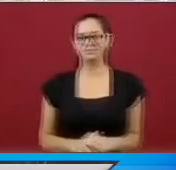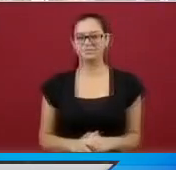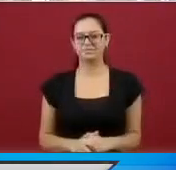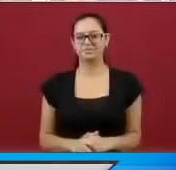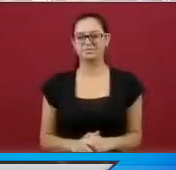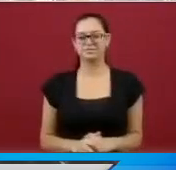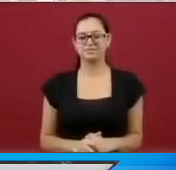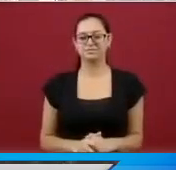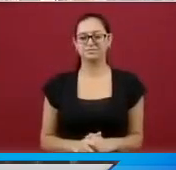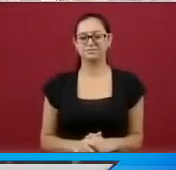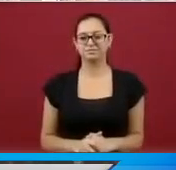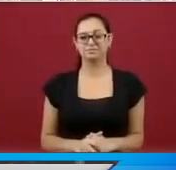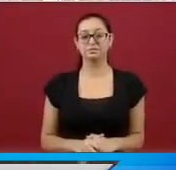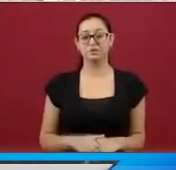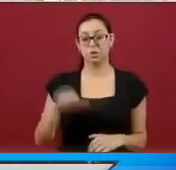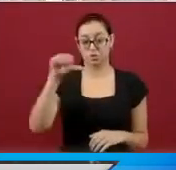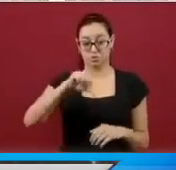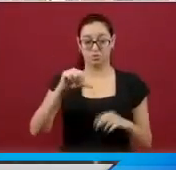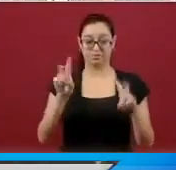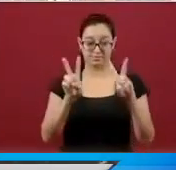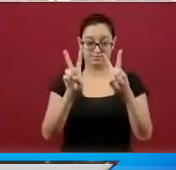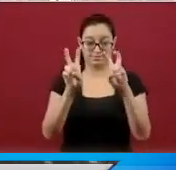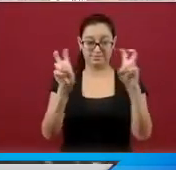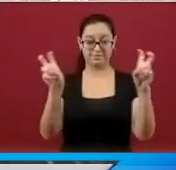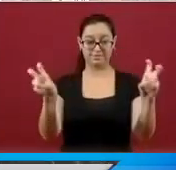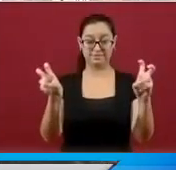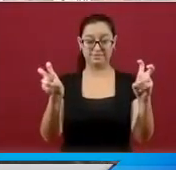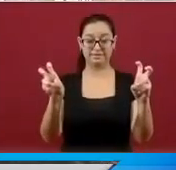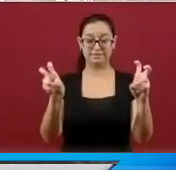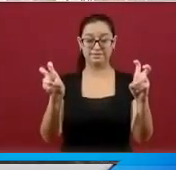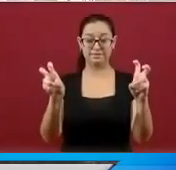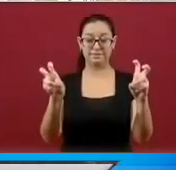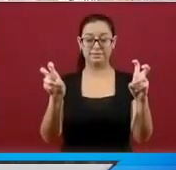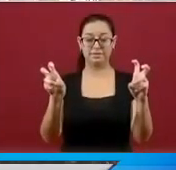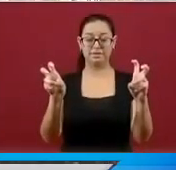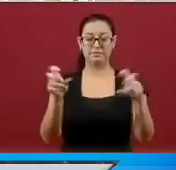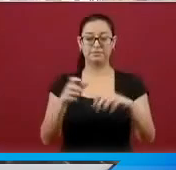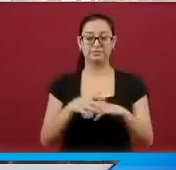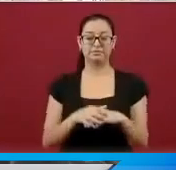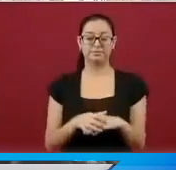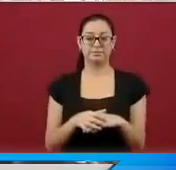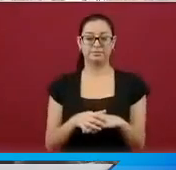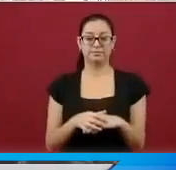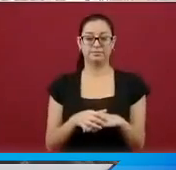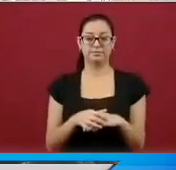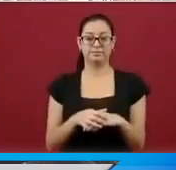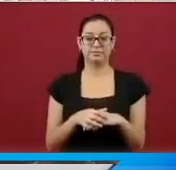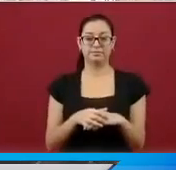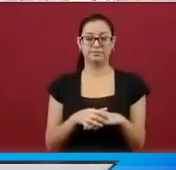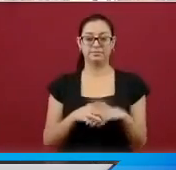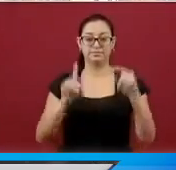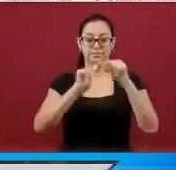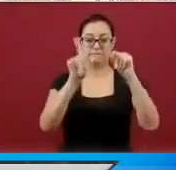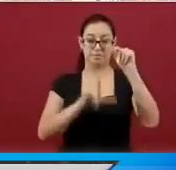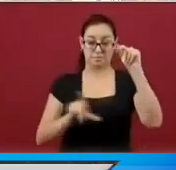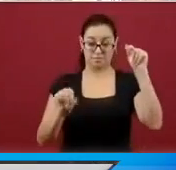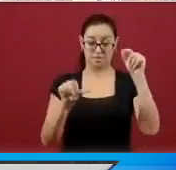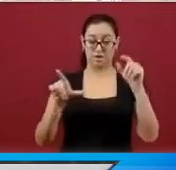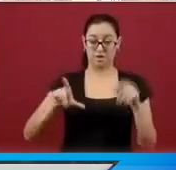a tratar el tema del apoyo del Gobierno de la